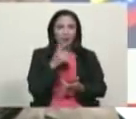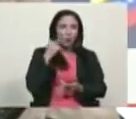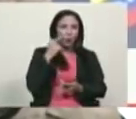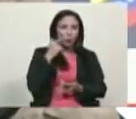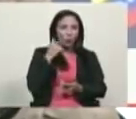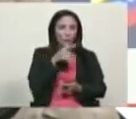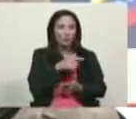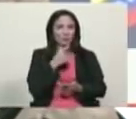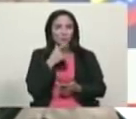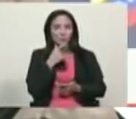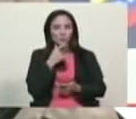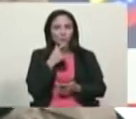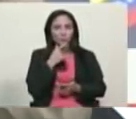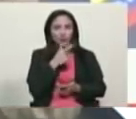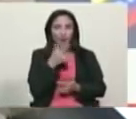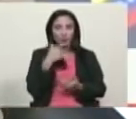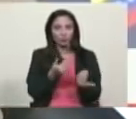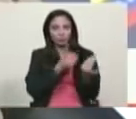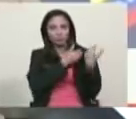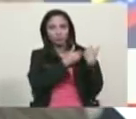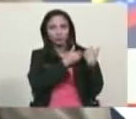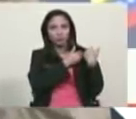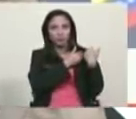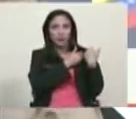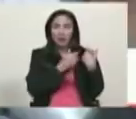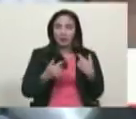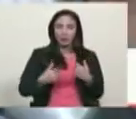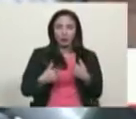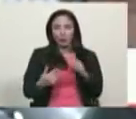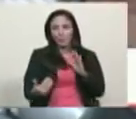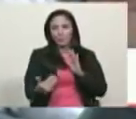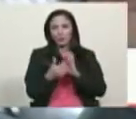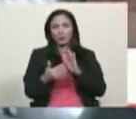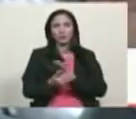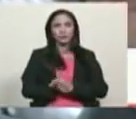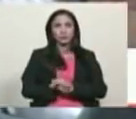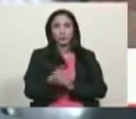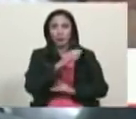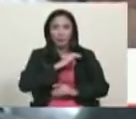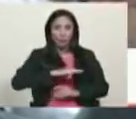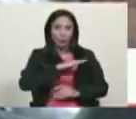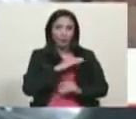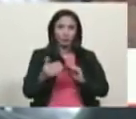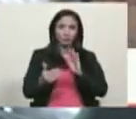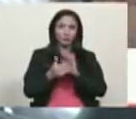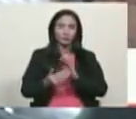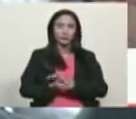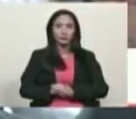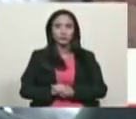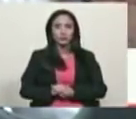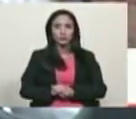Ellos se han encargado de autodestruirse moralmente.